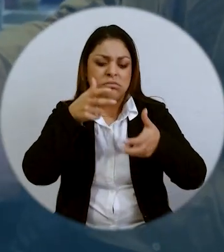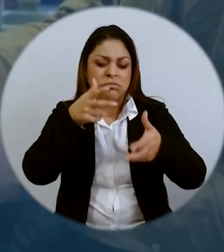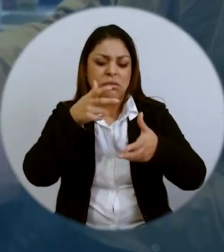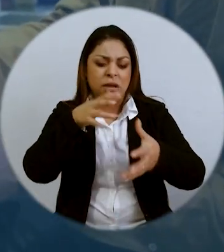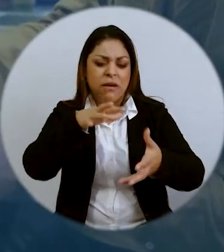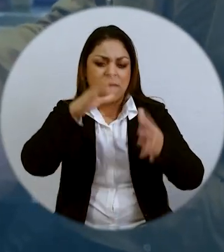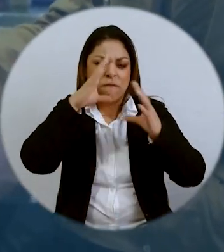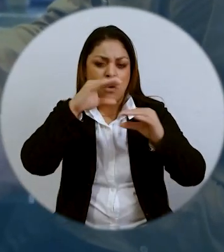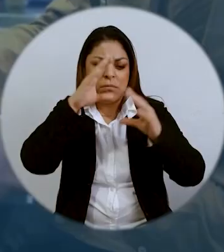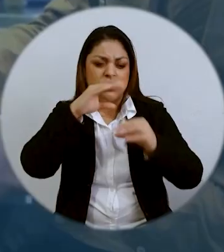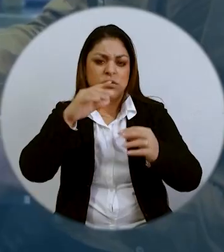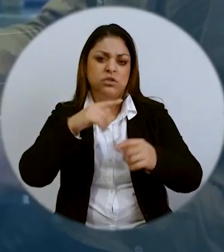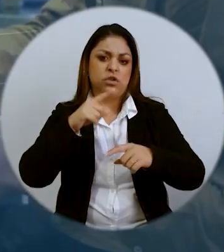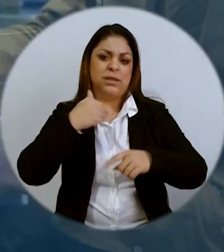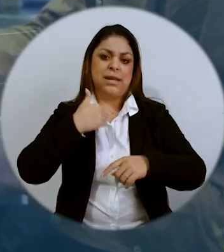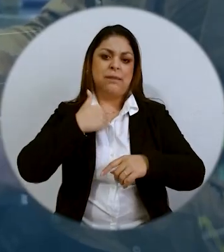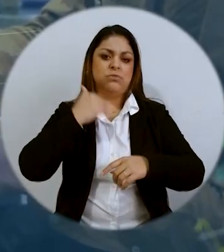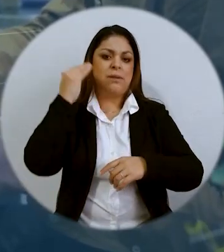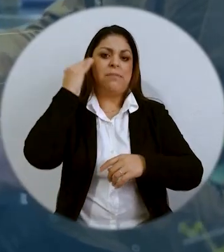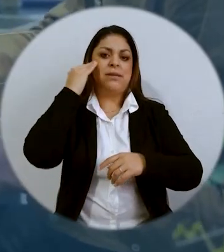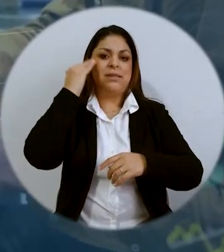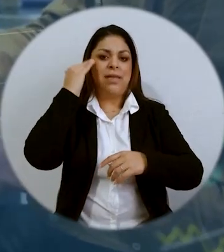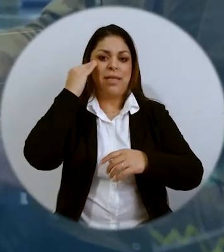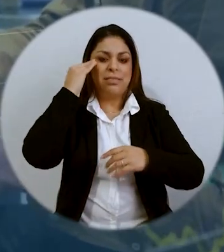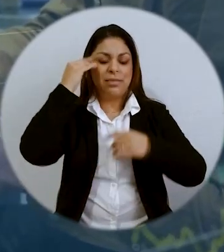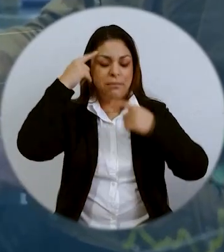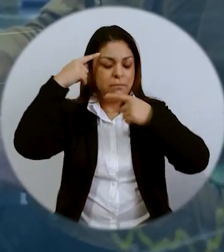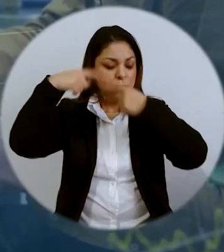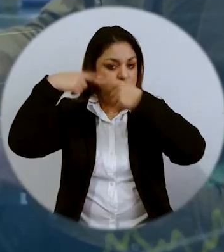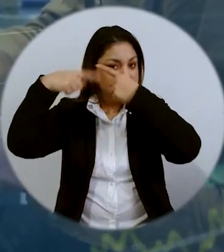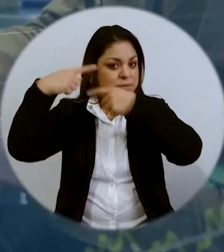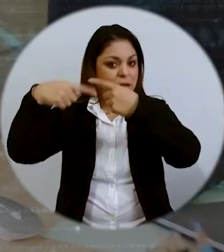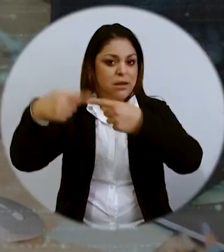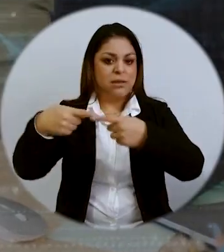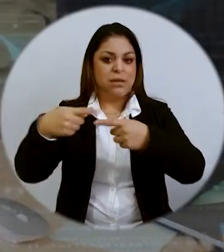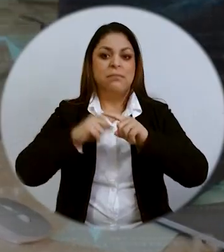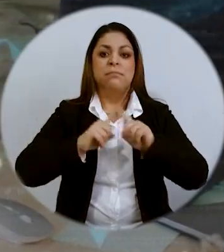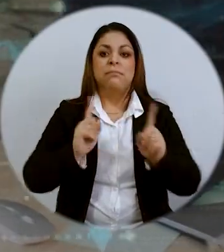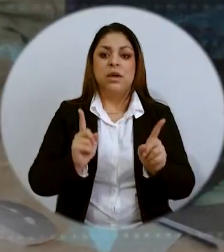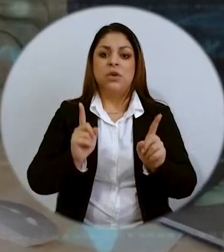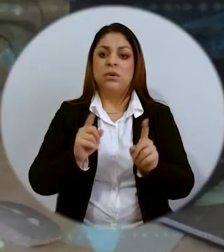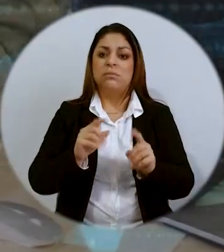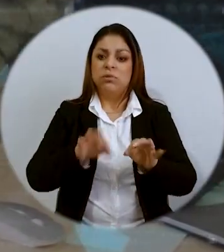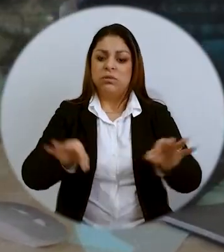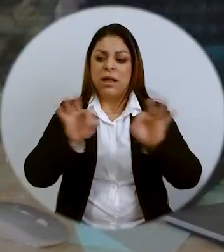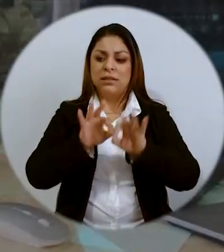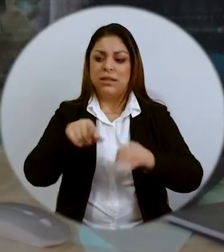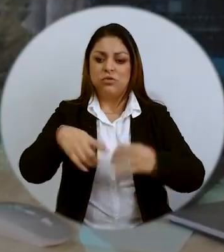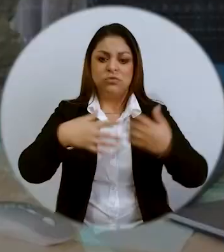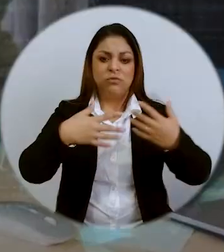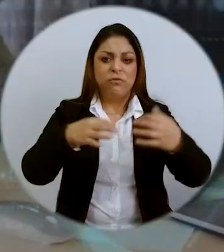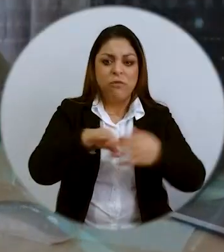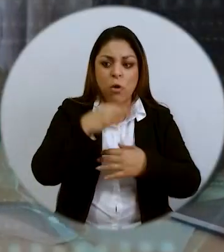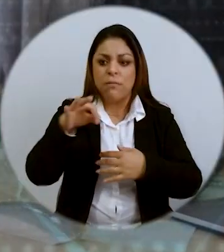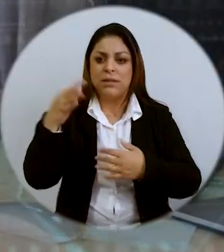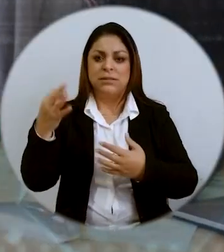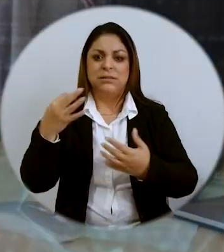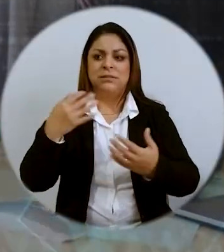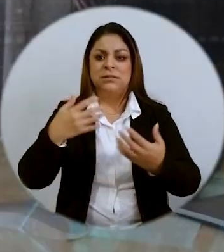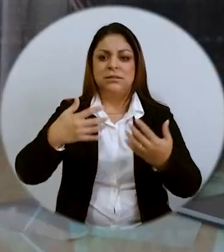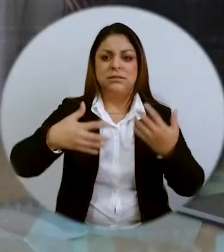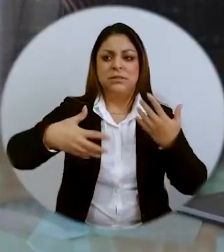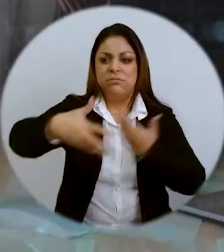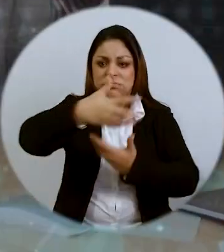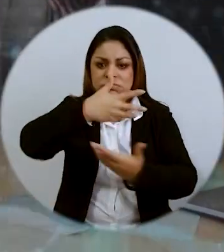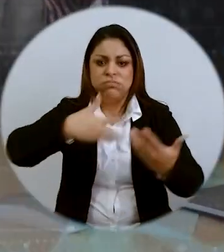no tenemos capacidad de procesarla, sino que más bien estos mecanismos nos sirvan para potenciar